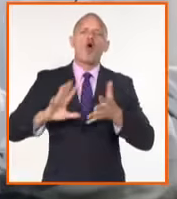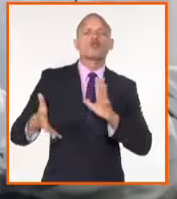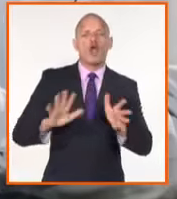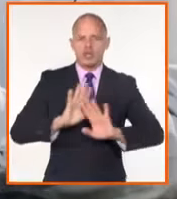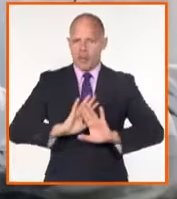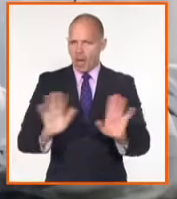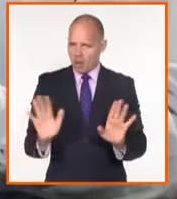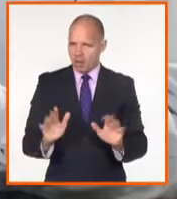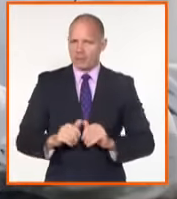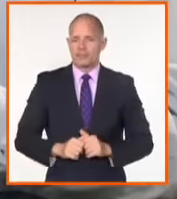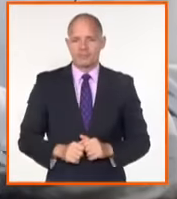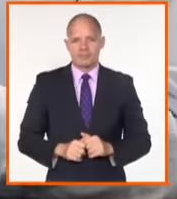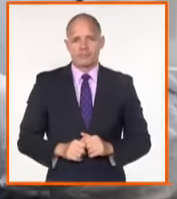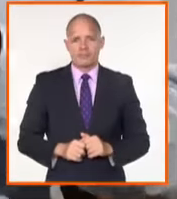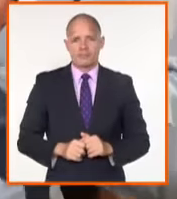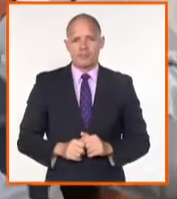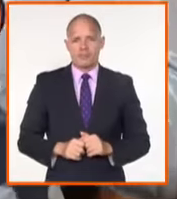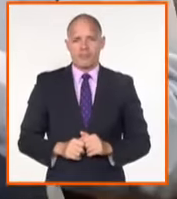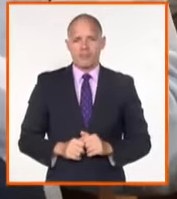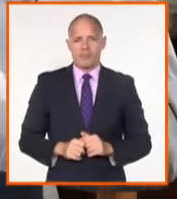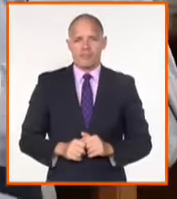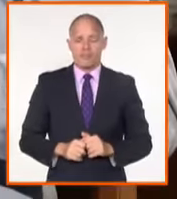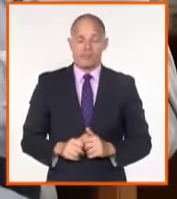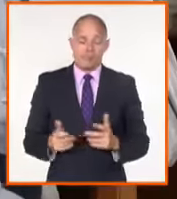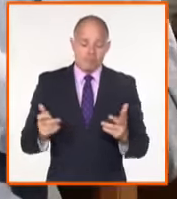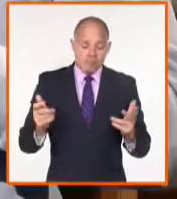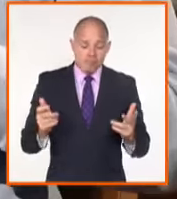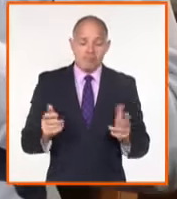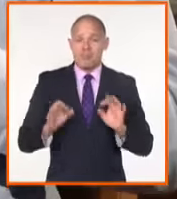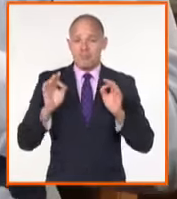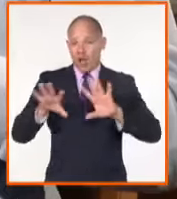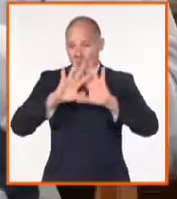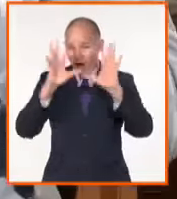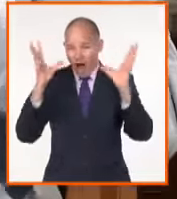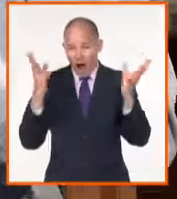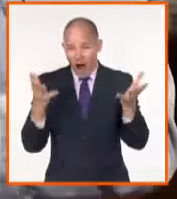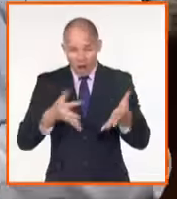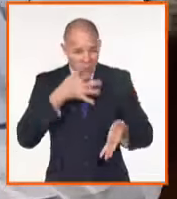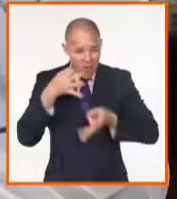todos los municipios. Y todo eso, Arlín, enfocado aquí a la gestión